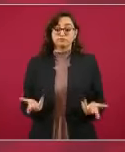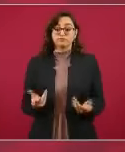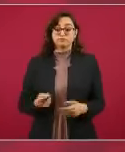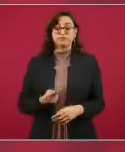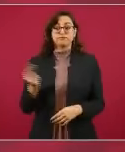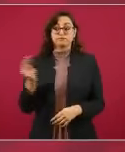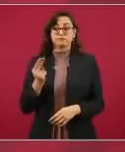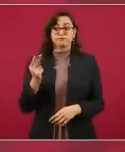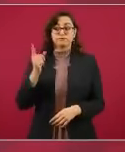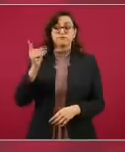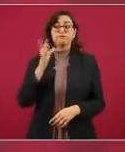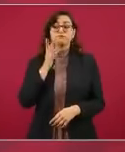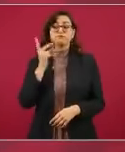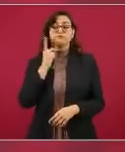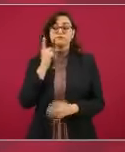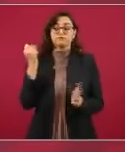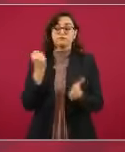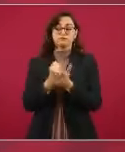de